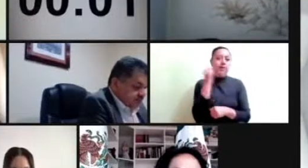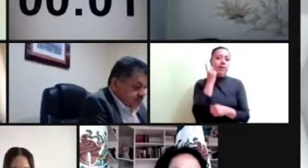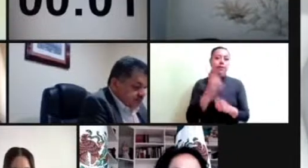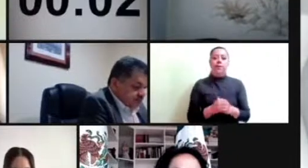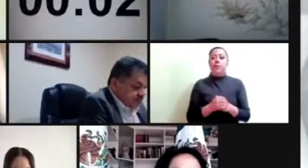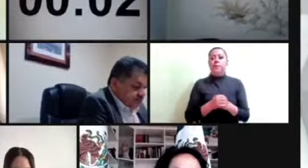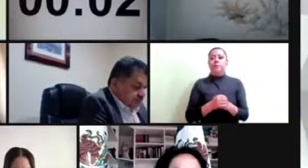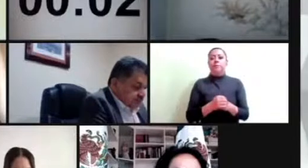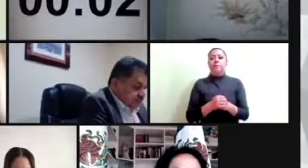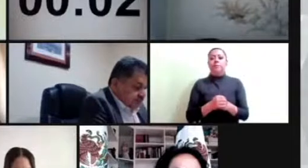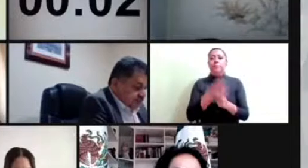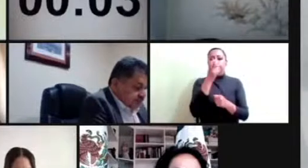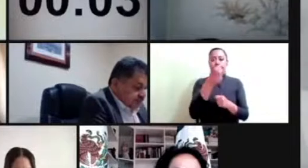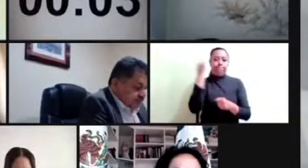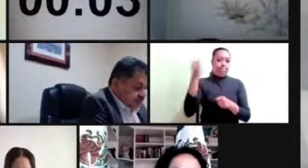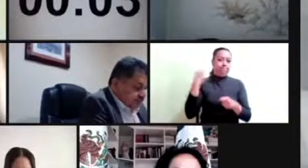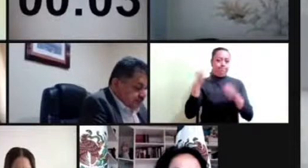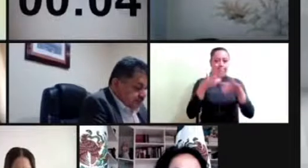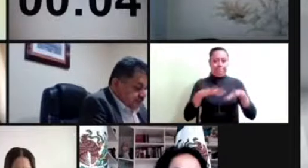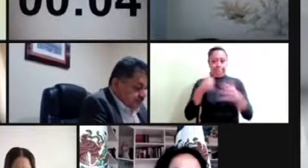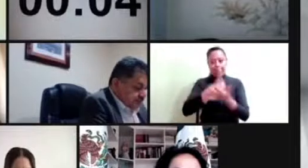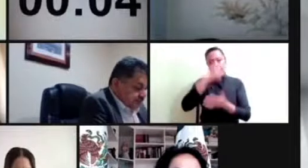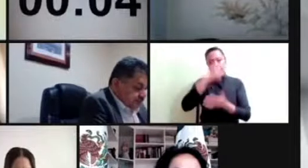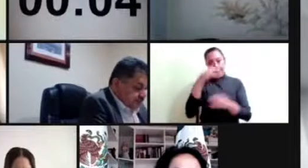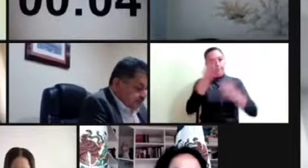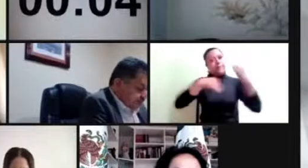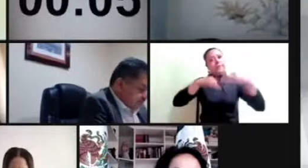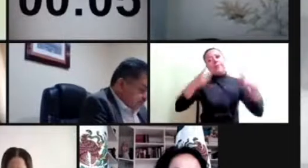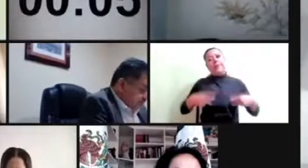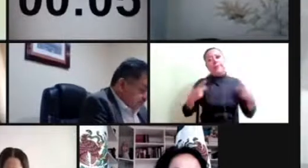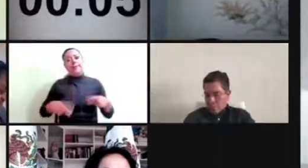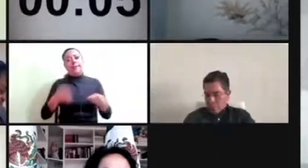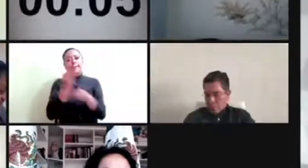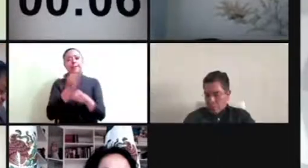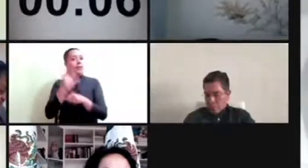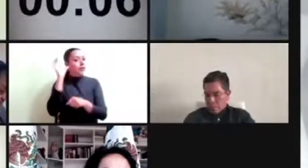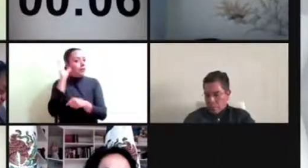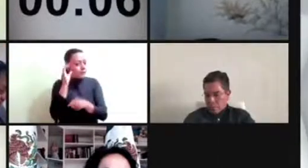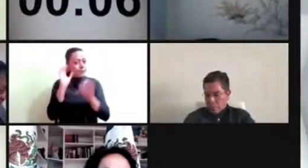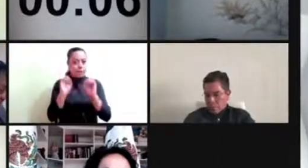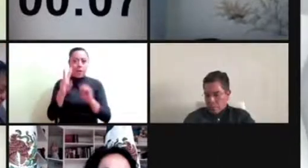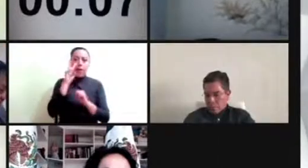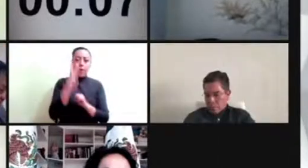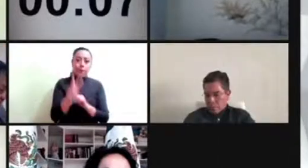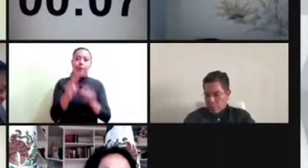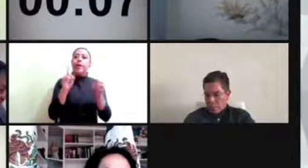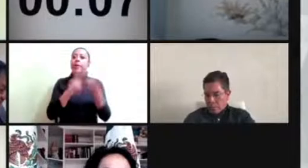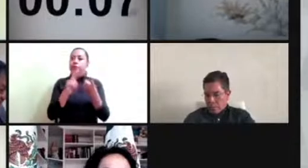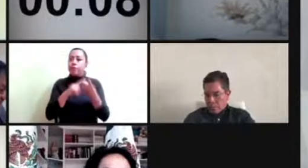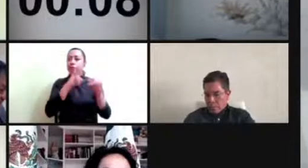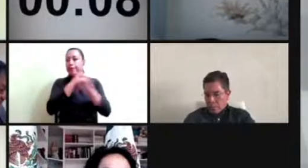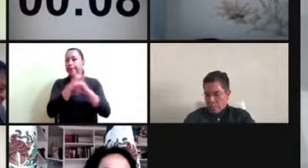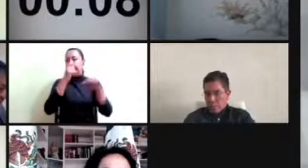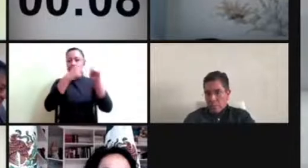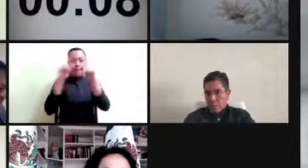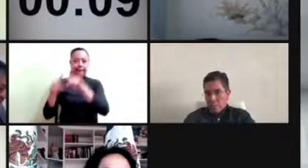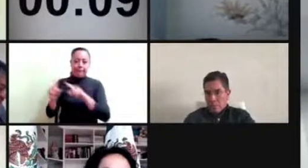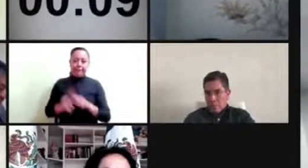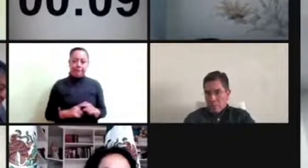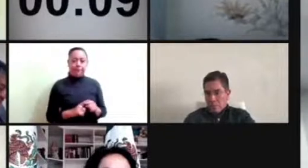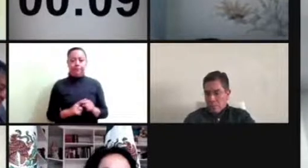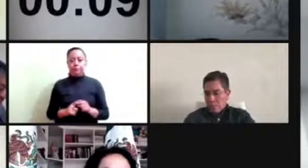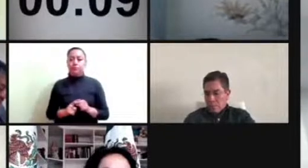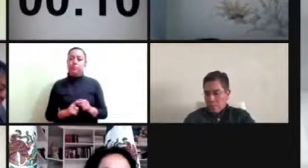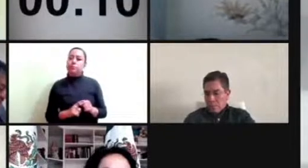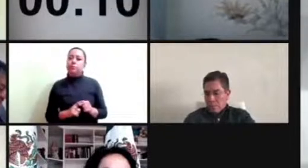este Congreso y a toda la gente que nos escucha y nos ve a través de las redes sociales. Usualmente las y los